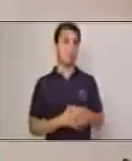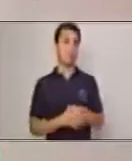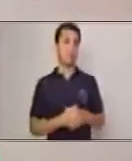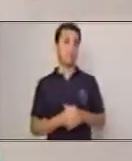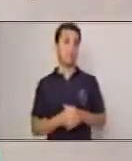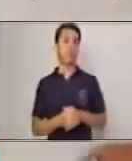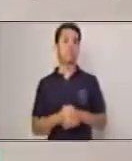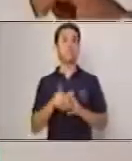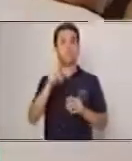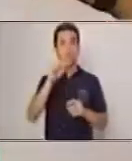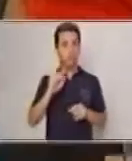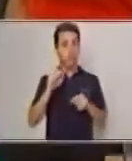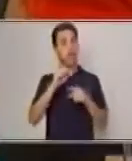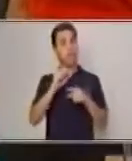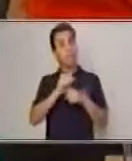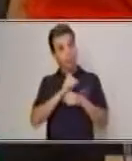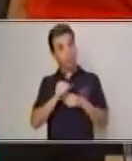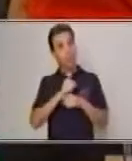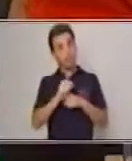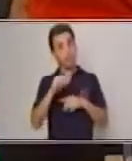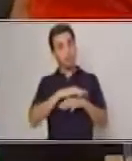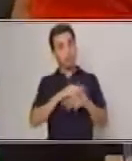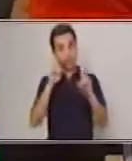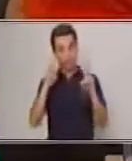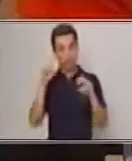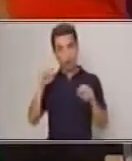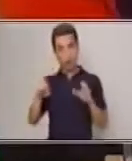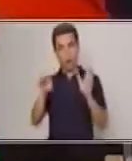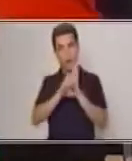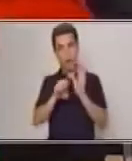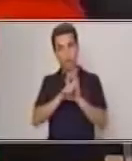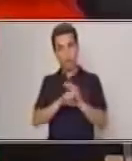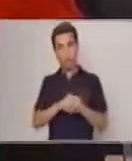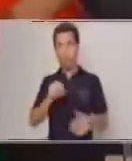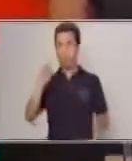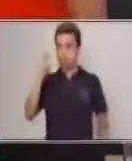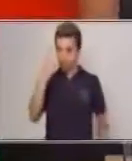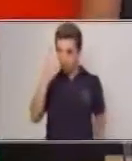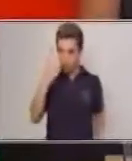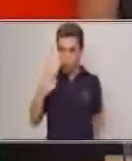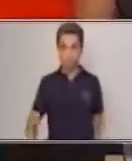Repasa estos temas porque vamos al ejemplo número 2.